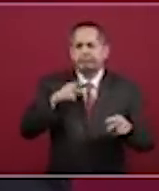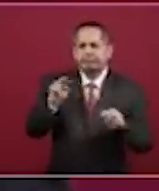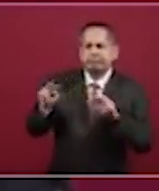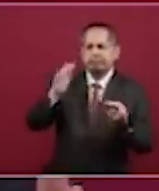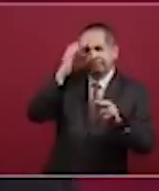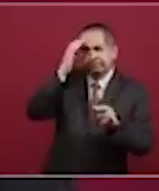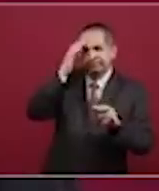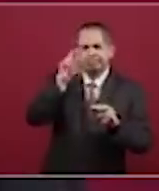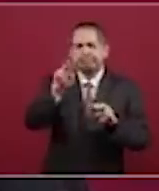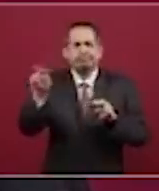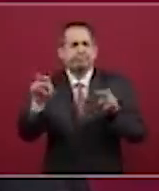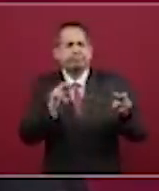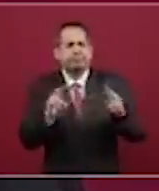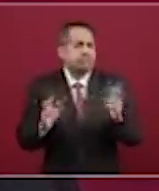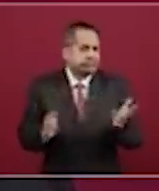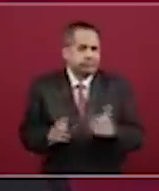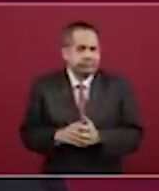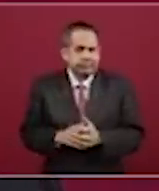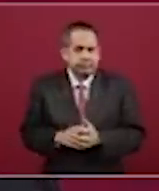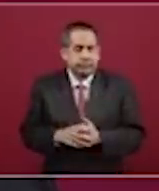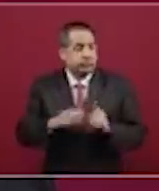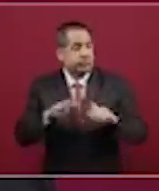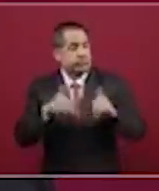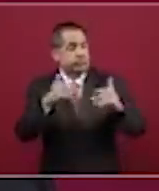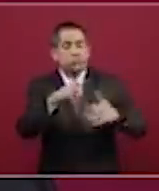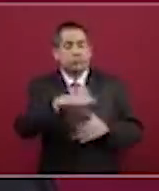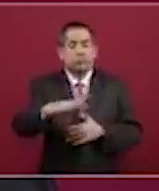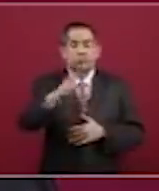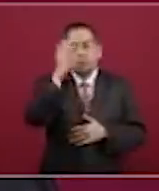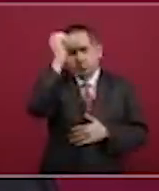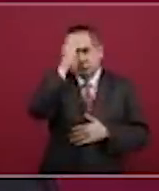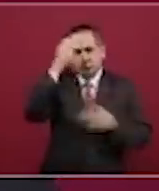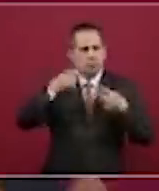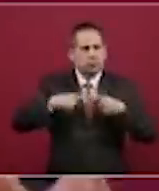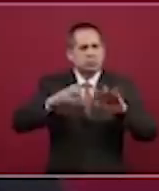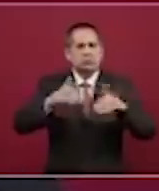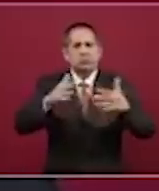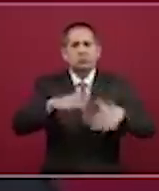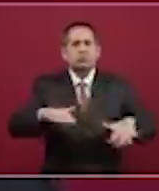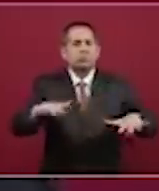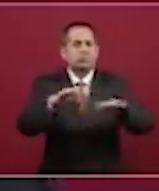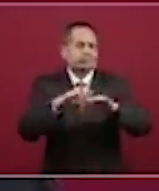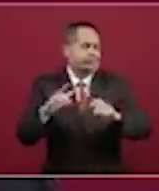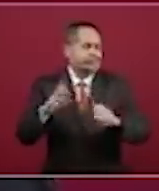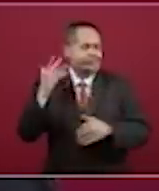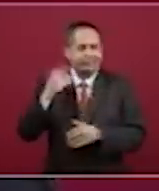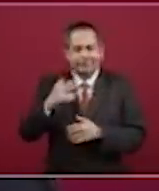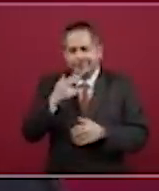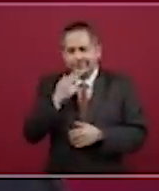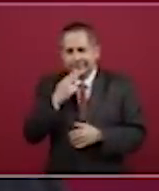la fuerza de la opinión pública. Esto se usaba mucho